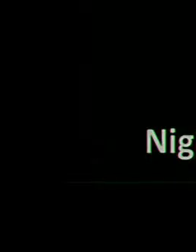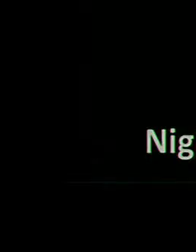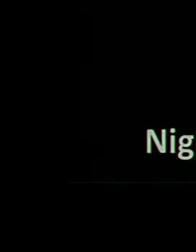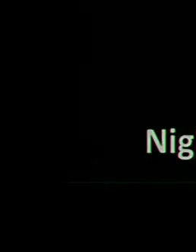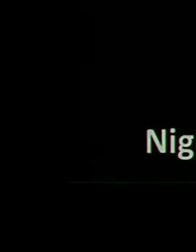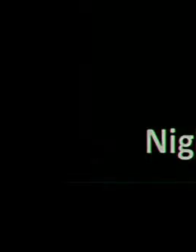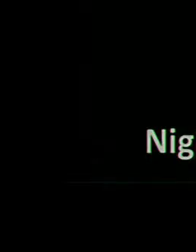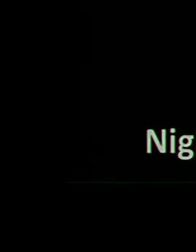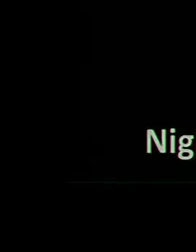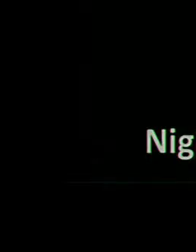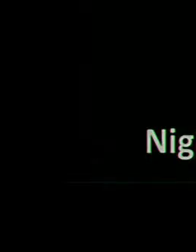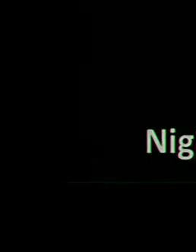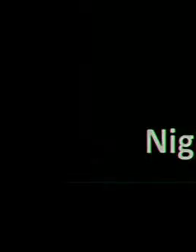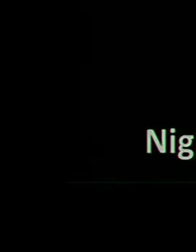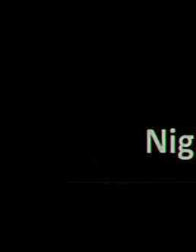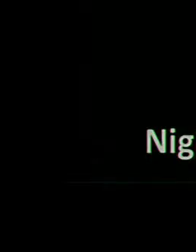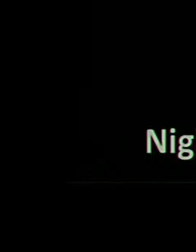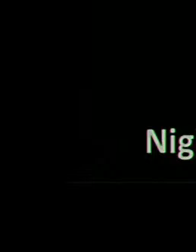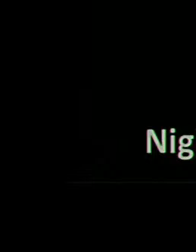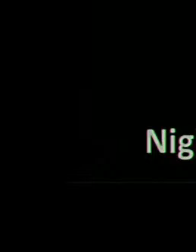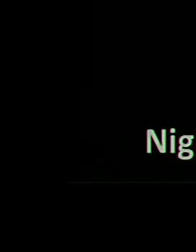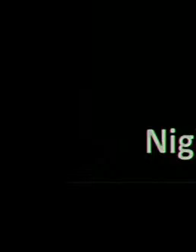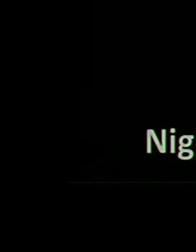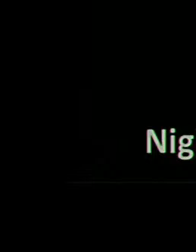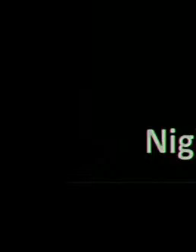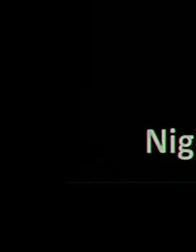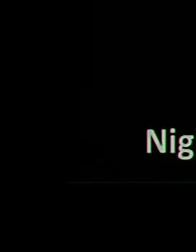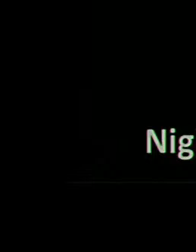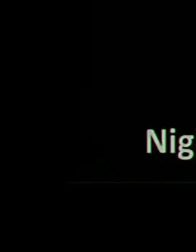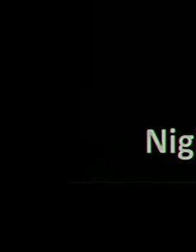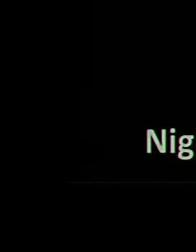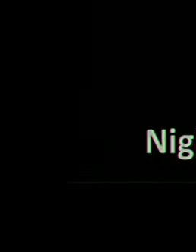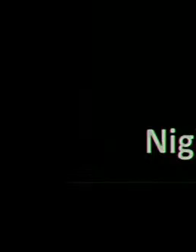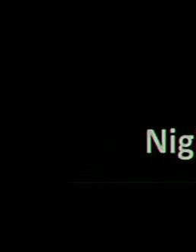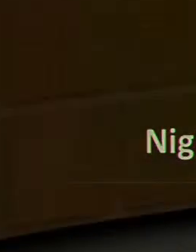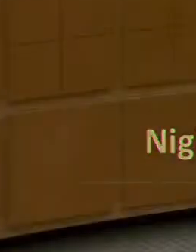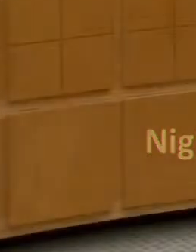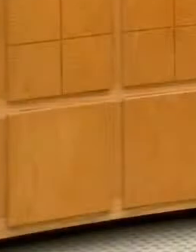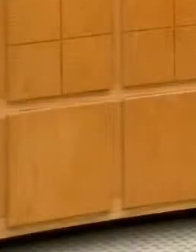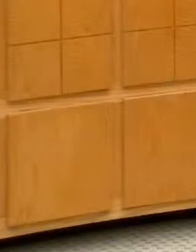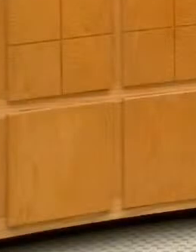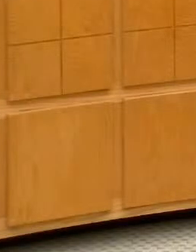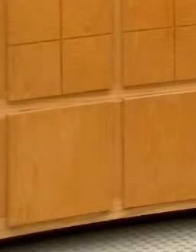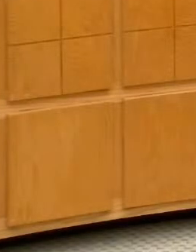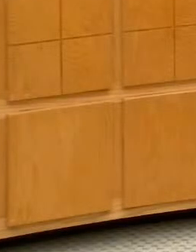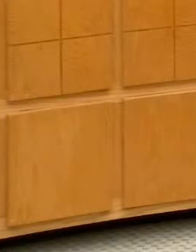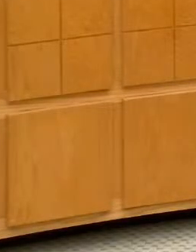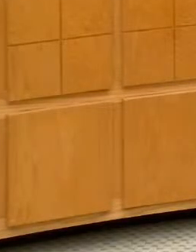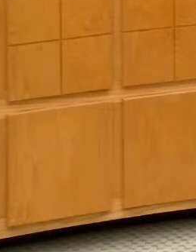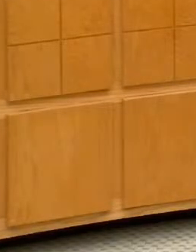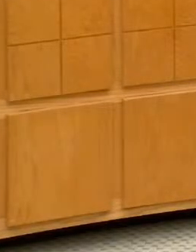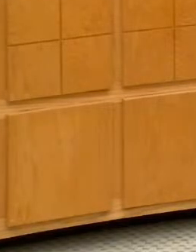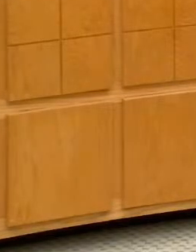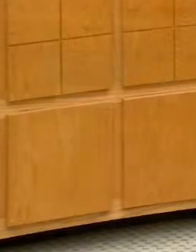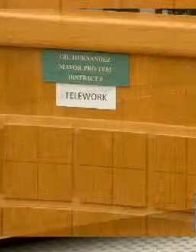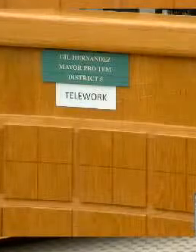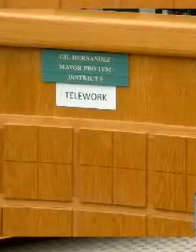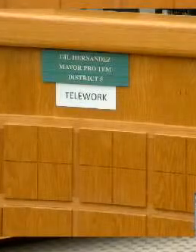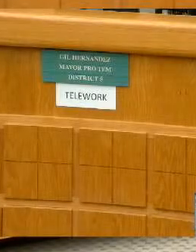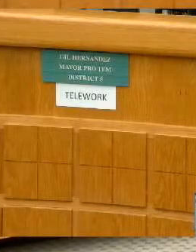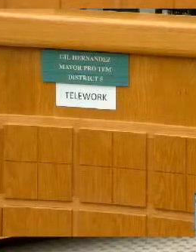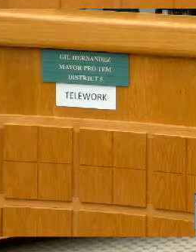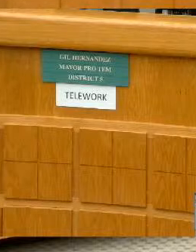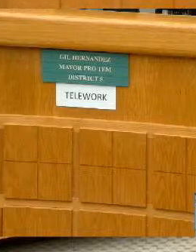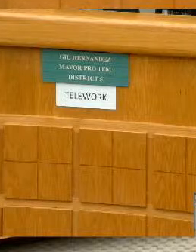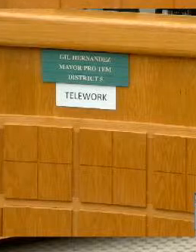También se creó una clínica COVID. Regresando el tiempo, la tercera semana de junio, las playas estaban llenas de gente. A principios de